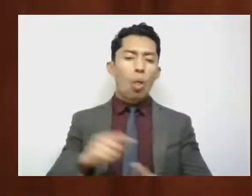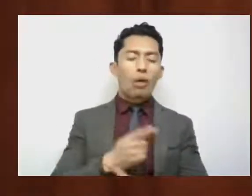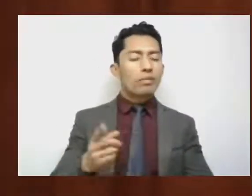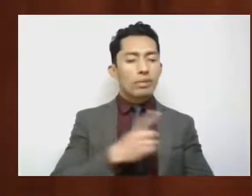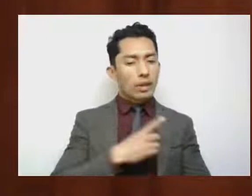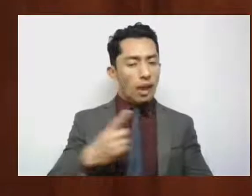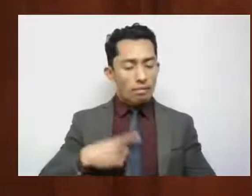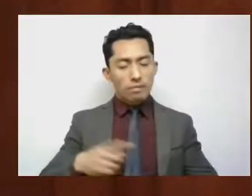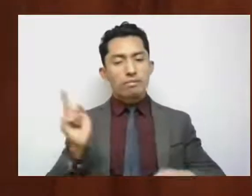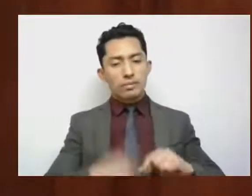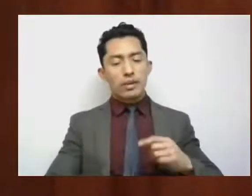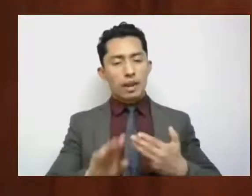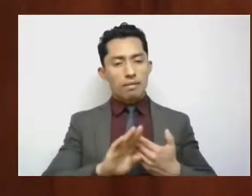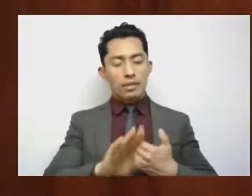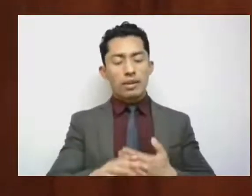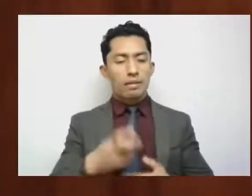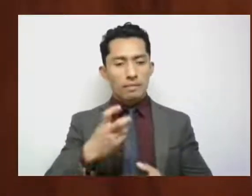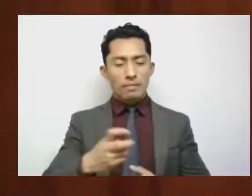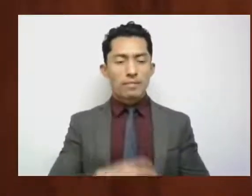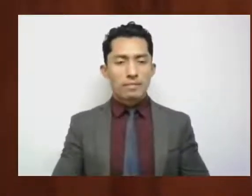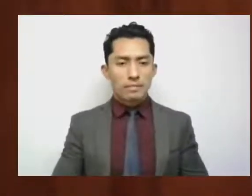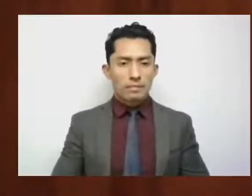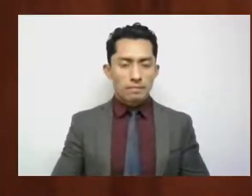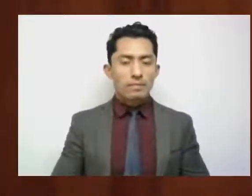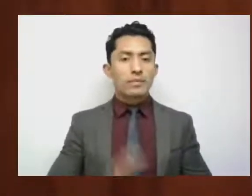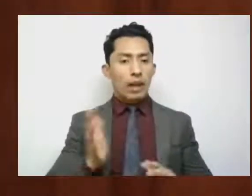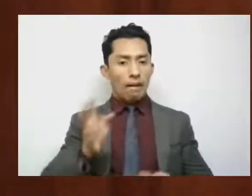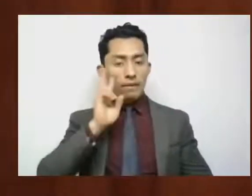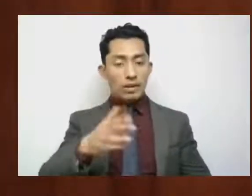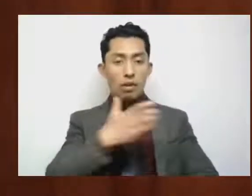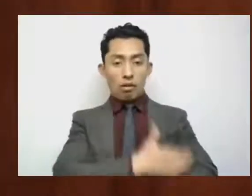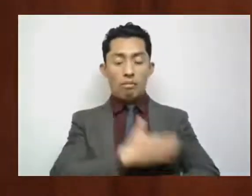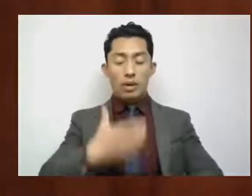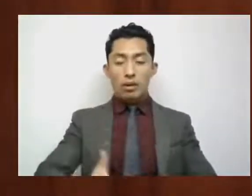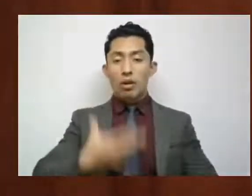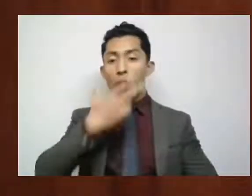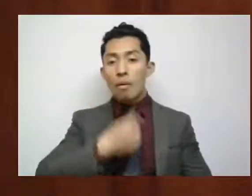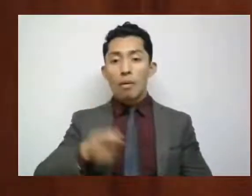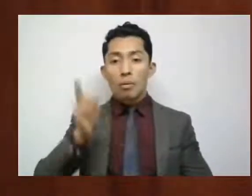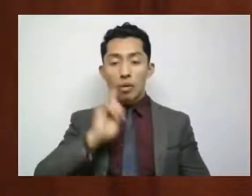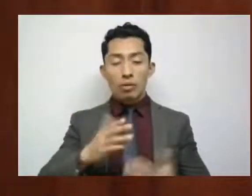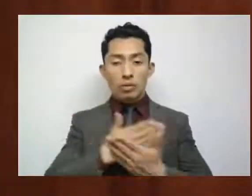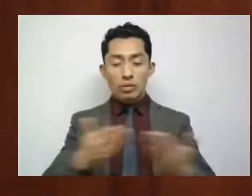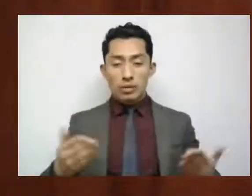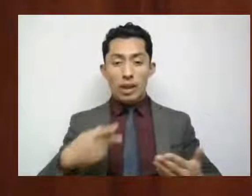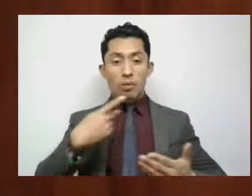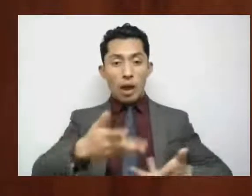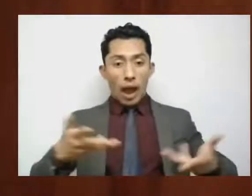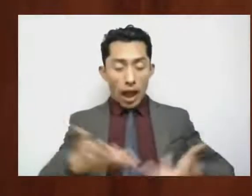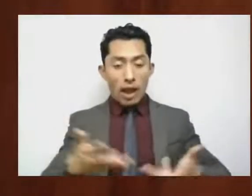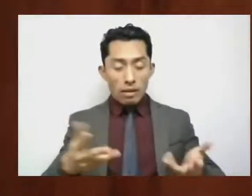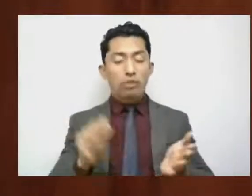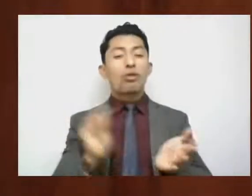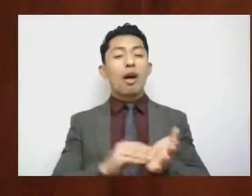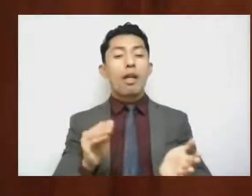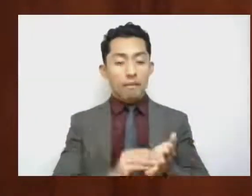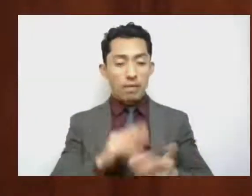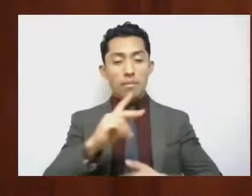naturaleza. Como ven, compañeras y compañeros, estas prácticas siguen vigentes en nuestro